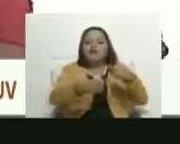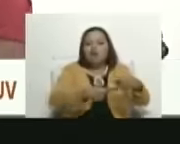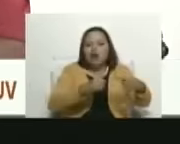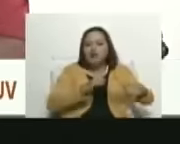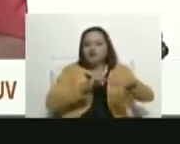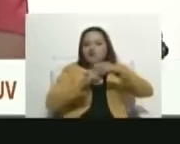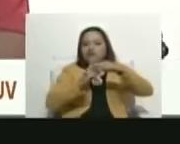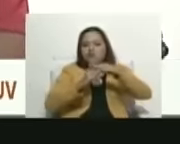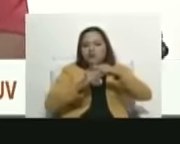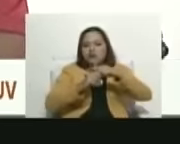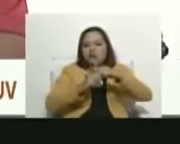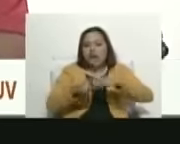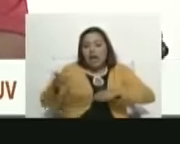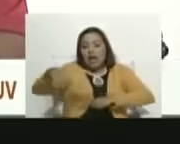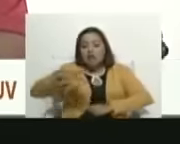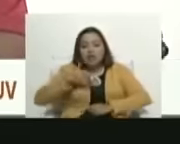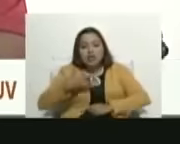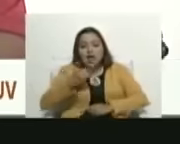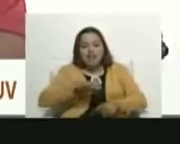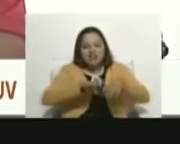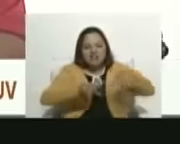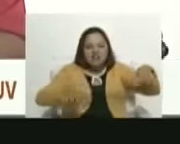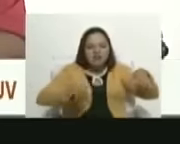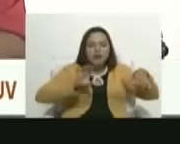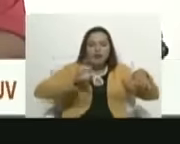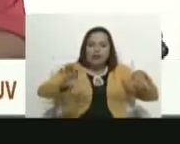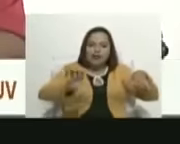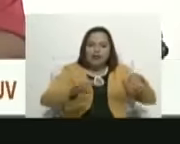Cada vez que ellos sienten que hay división en el país,